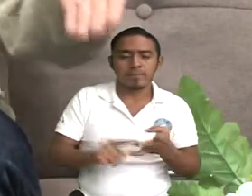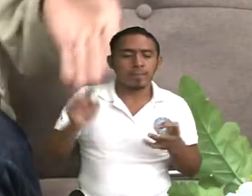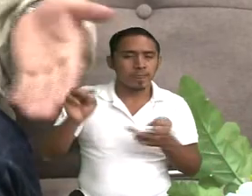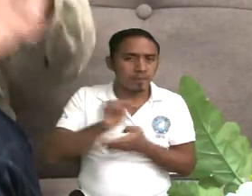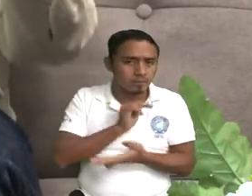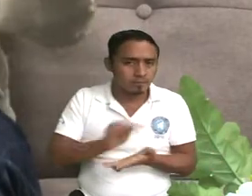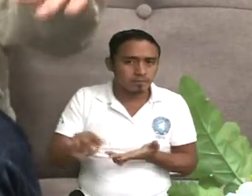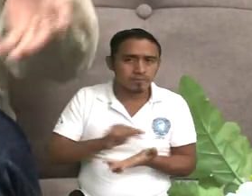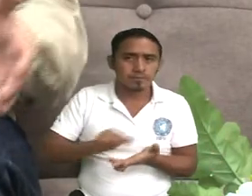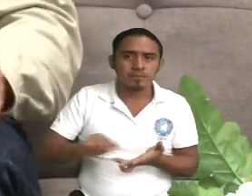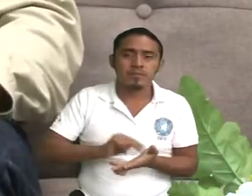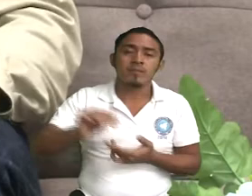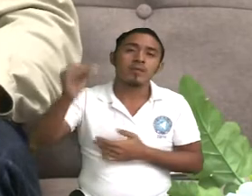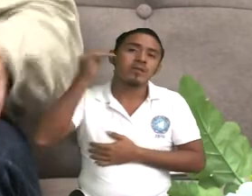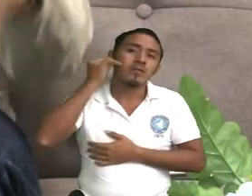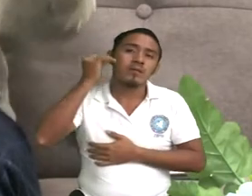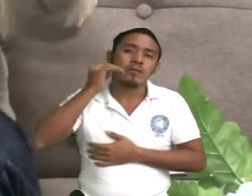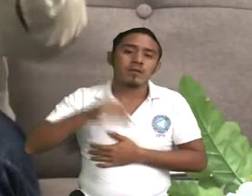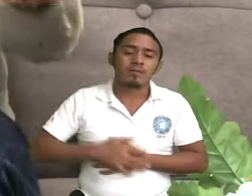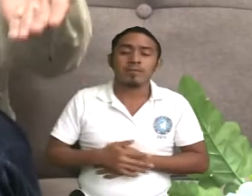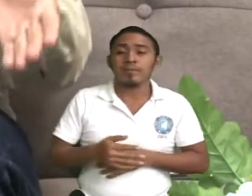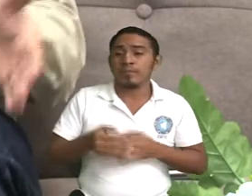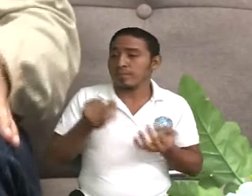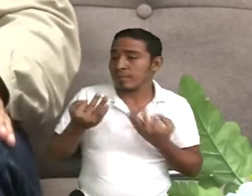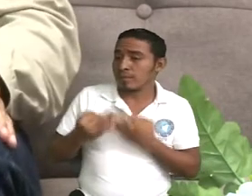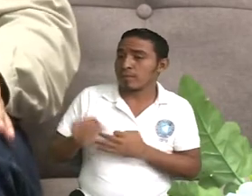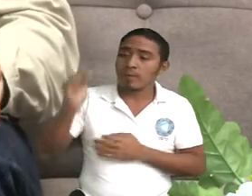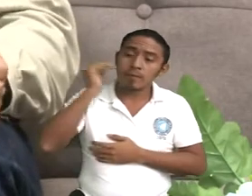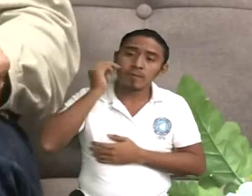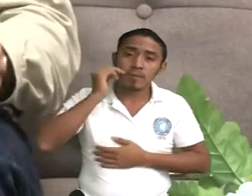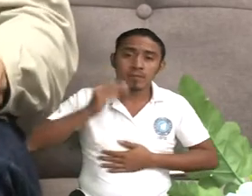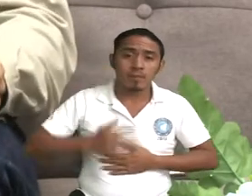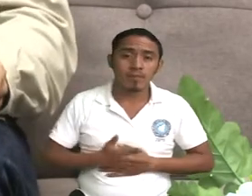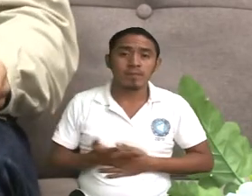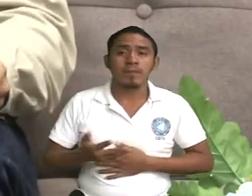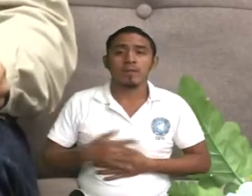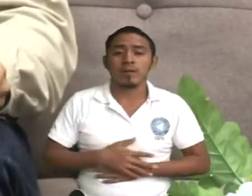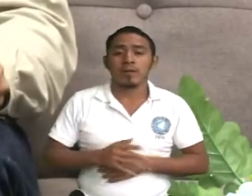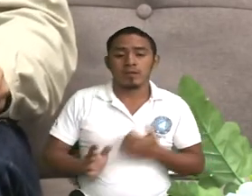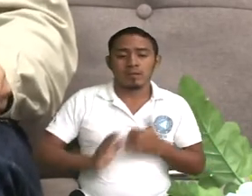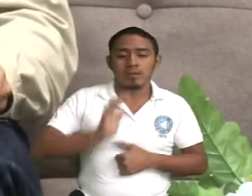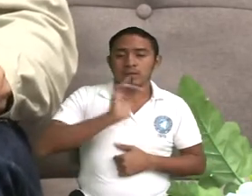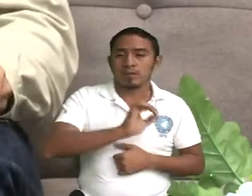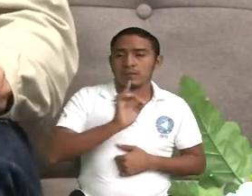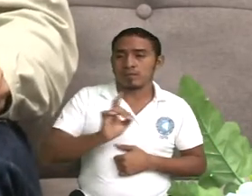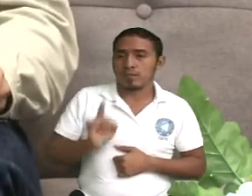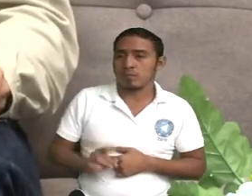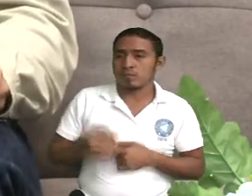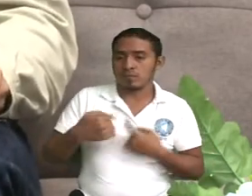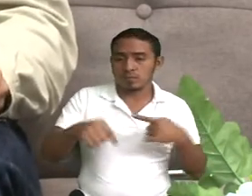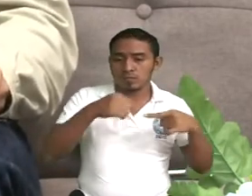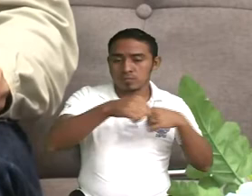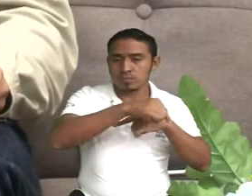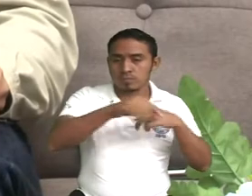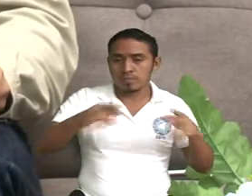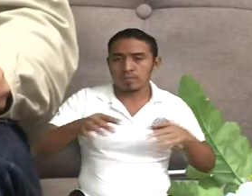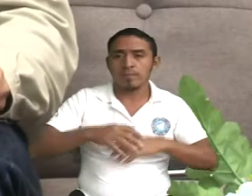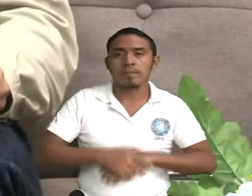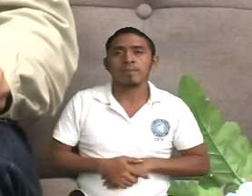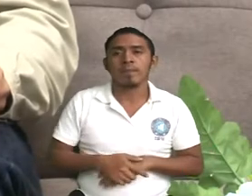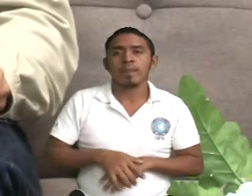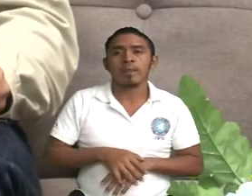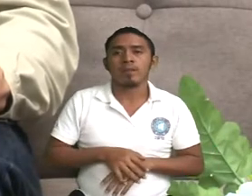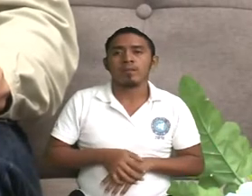baile a la madre, con agasajos a la madre en cada uno de estos municipios. Y el